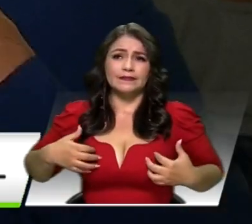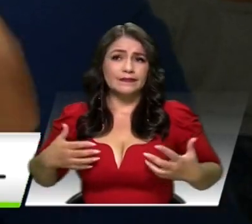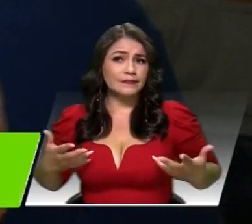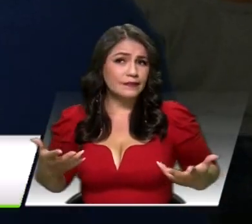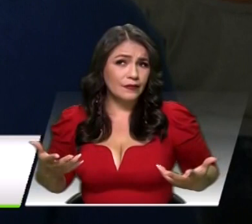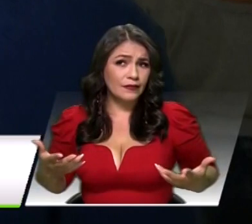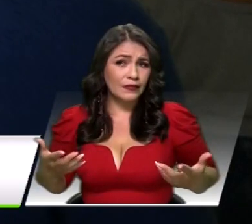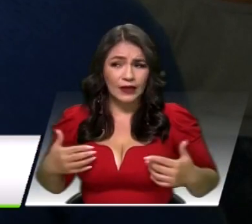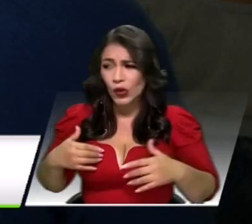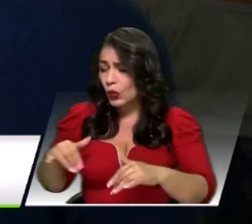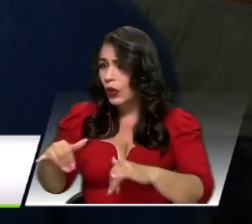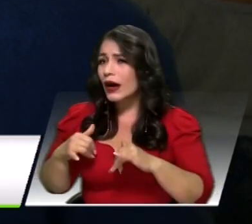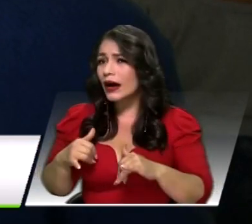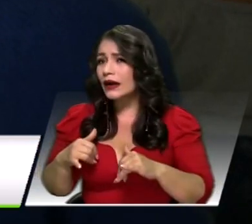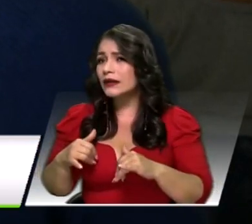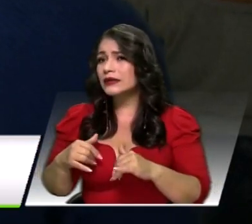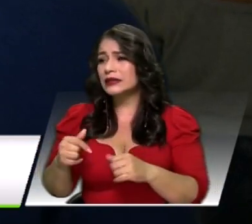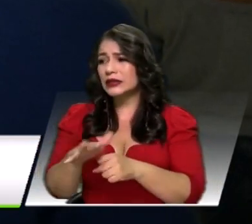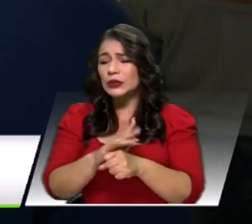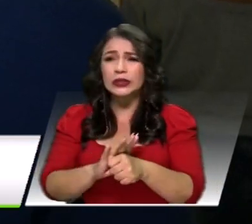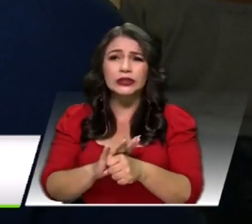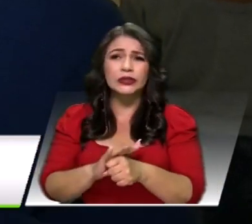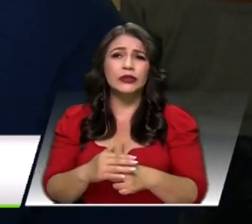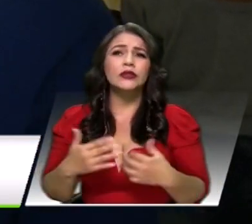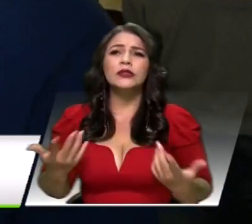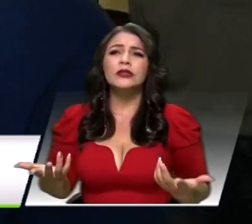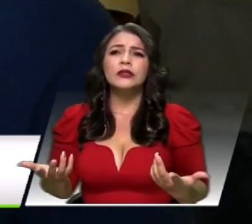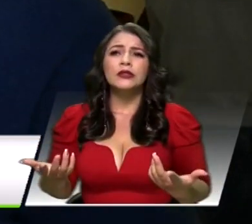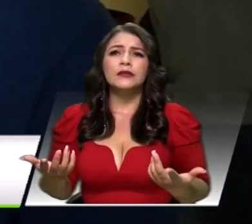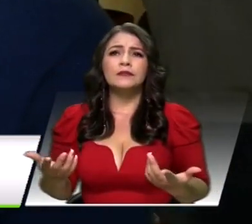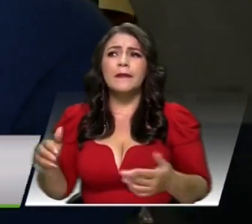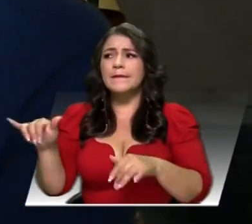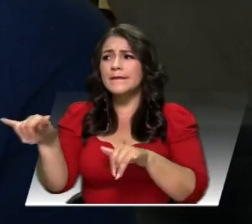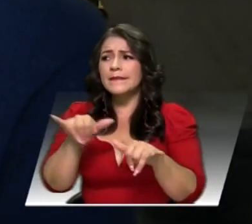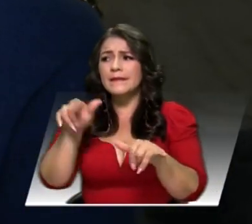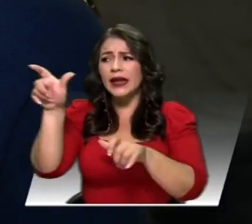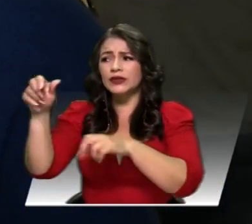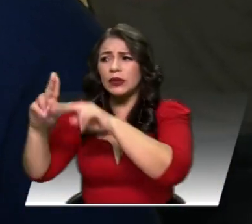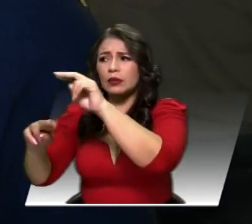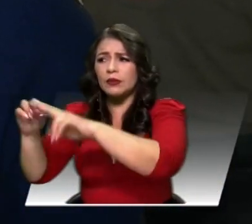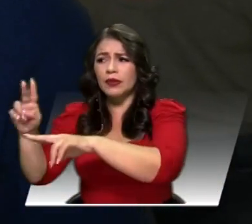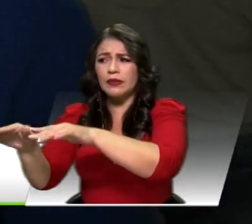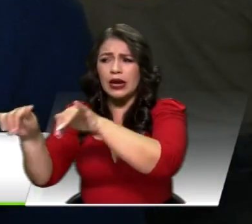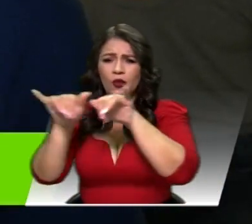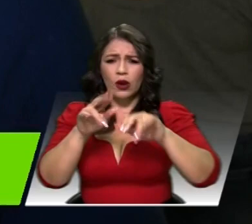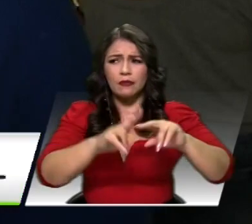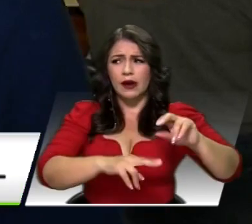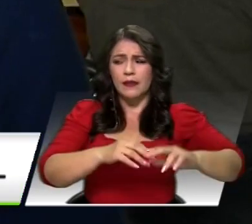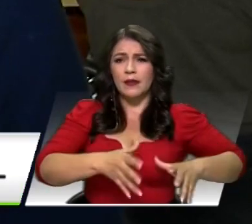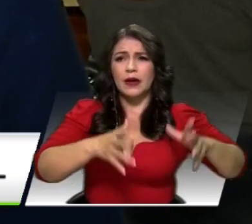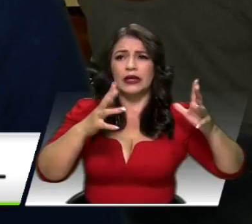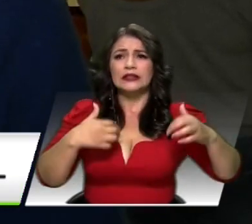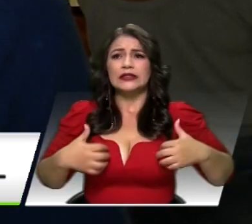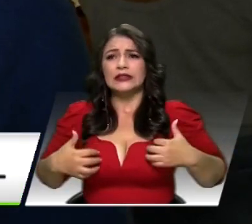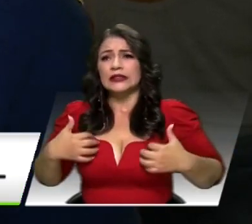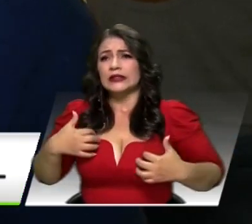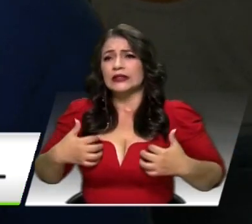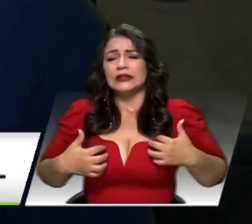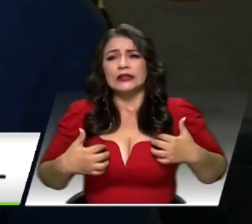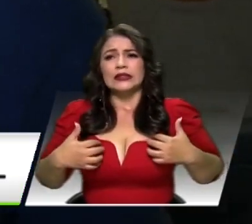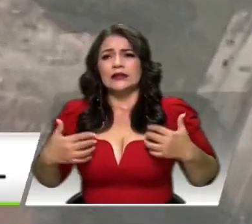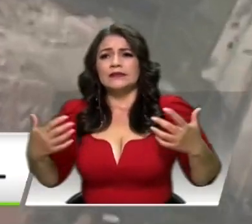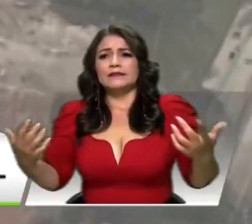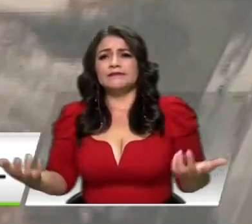el de nosotros está en la misma situación? Fue un edificio construido por la misma gente en el mismo momento. Y empezamos con